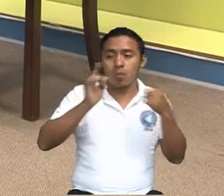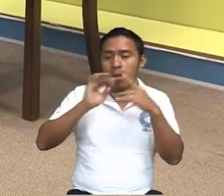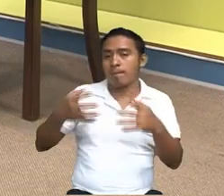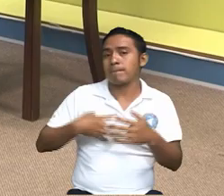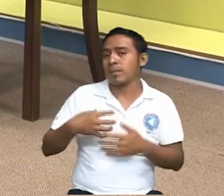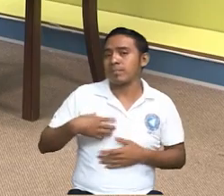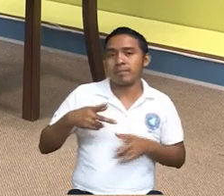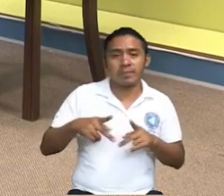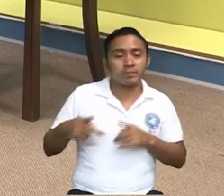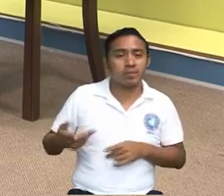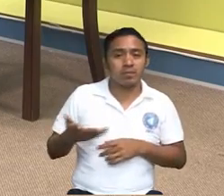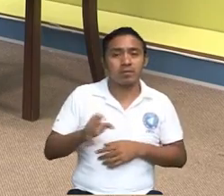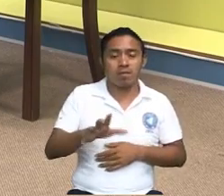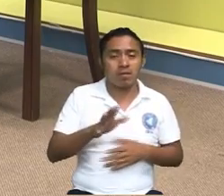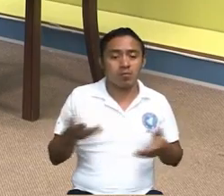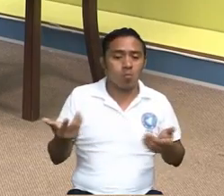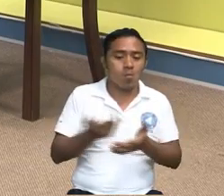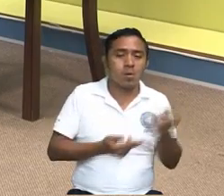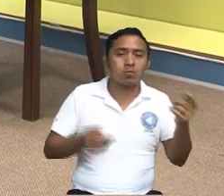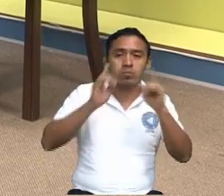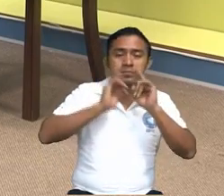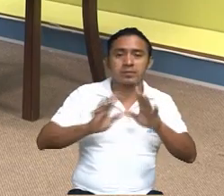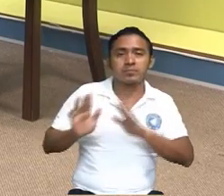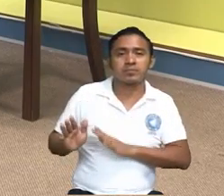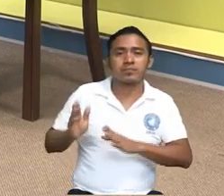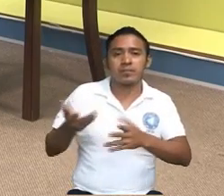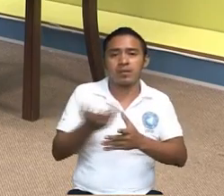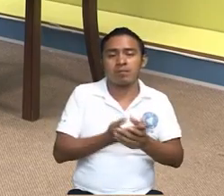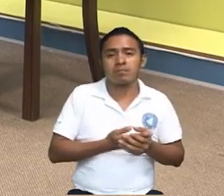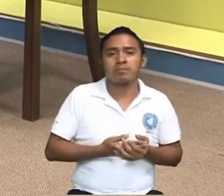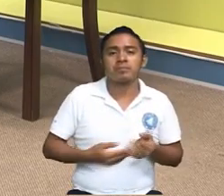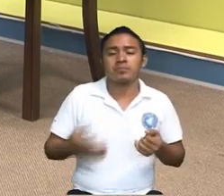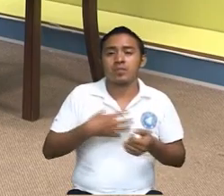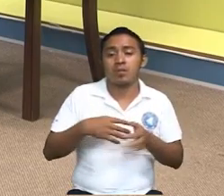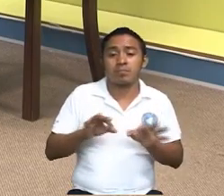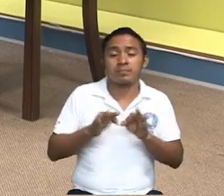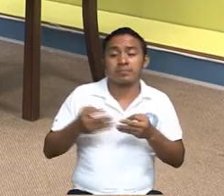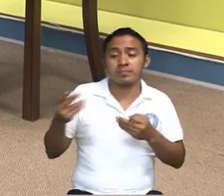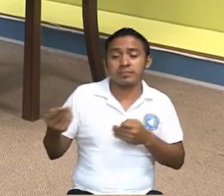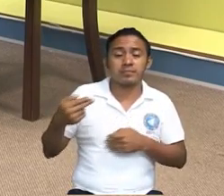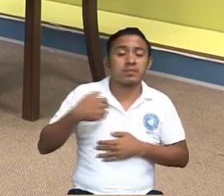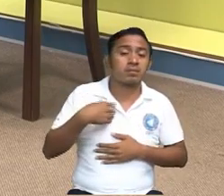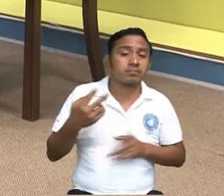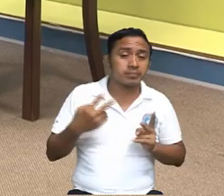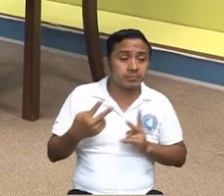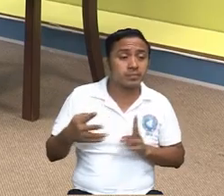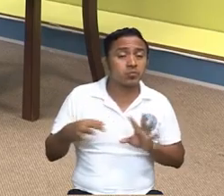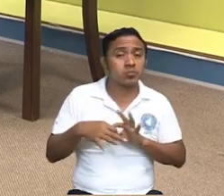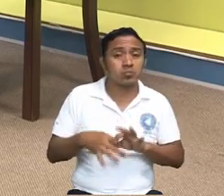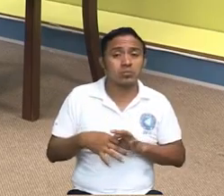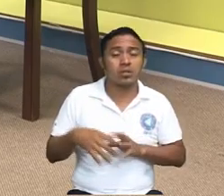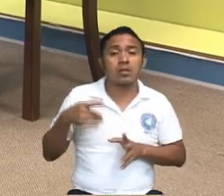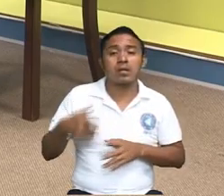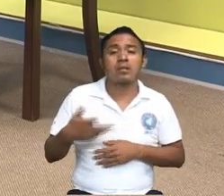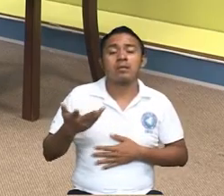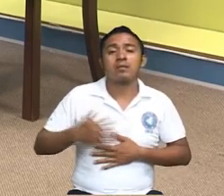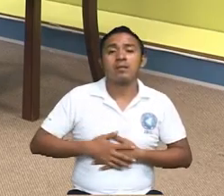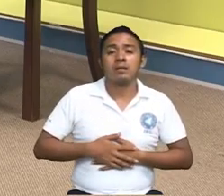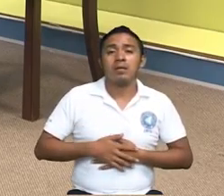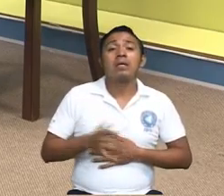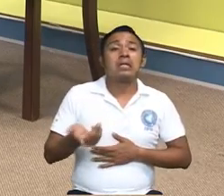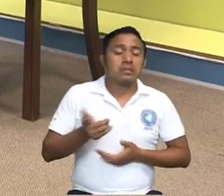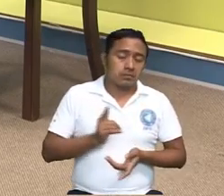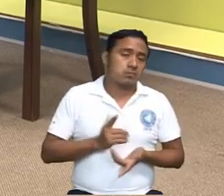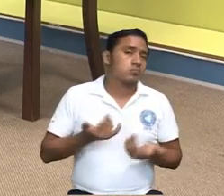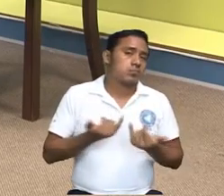nosotros mismos, a nuestra familia, ¿ah? Porque es parte de nuestra familia, conviven con nosotros. Y peor donde hay niños, doctor. Sí, y hay